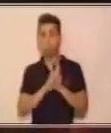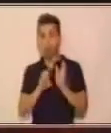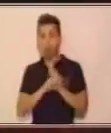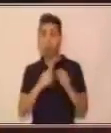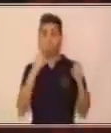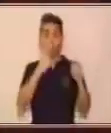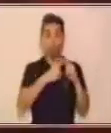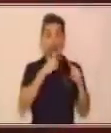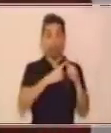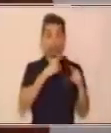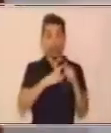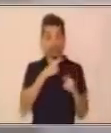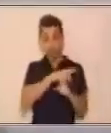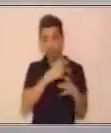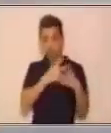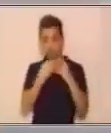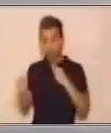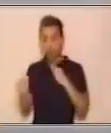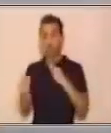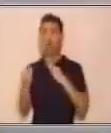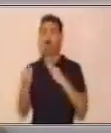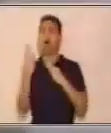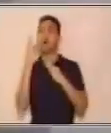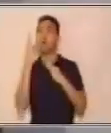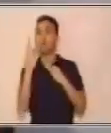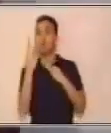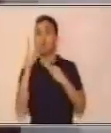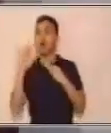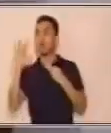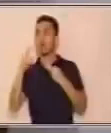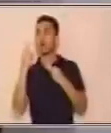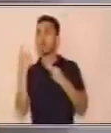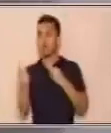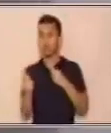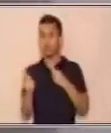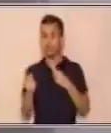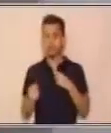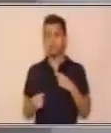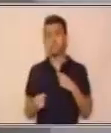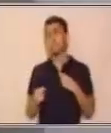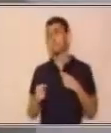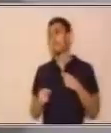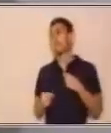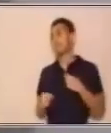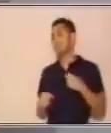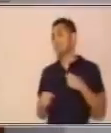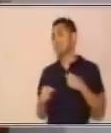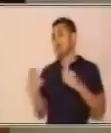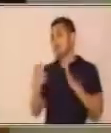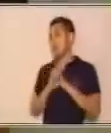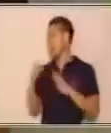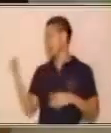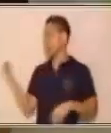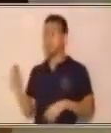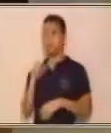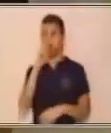puedes multiplicar a 2/3 para que te dé como resultado la unidad?